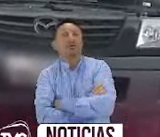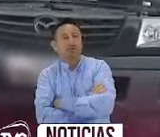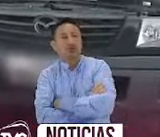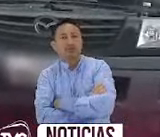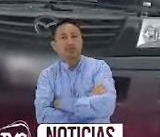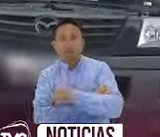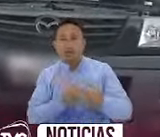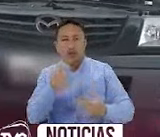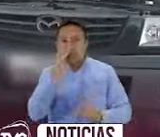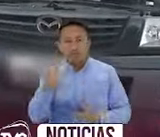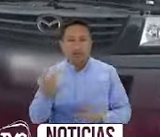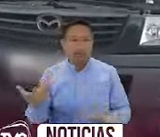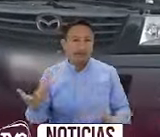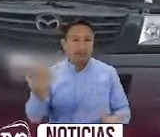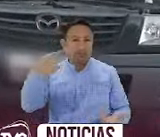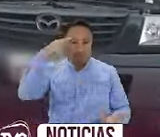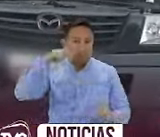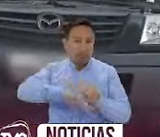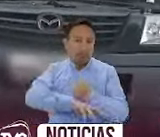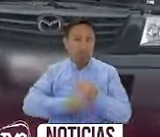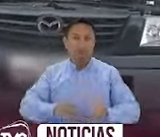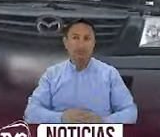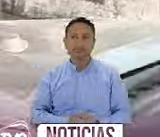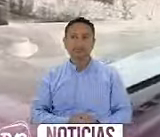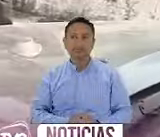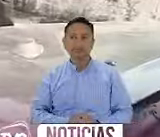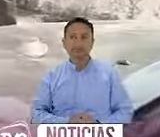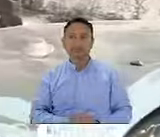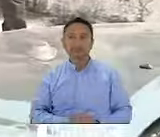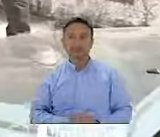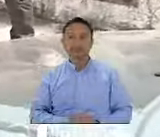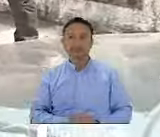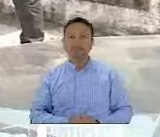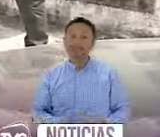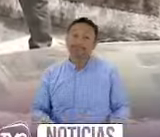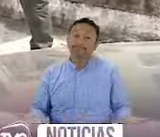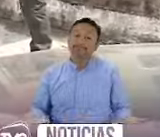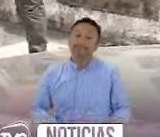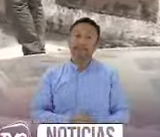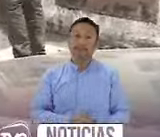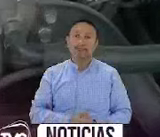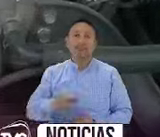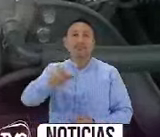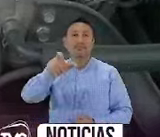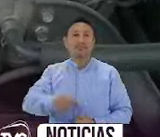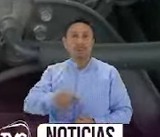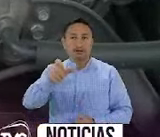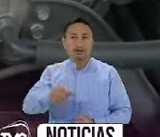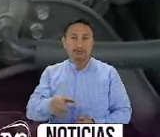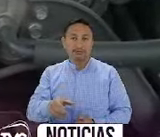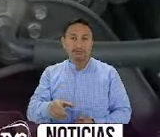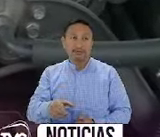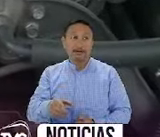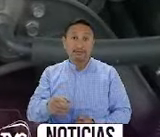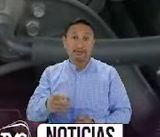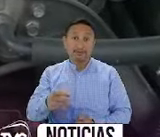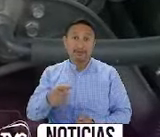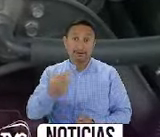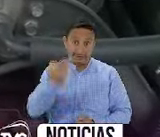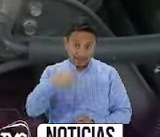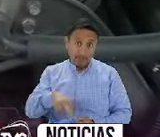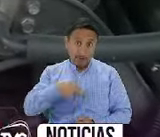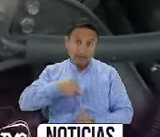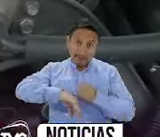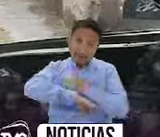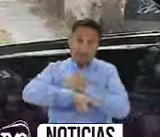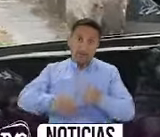ni me imaginé que nos iban a robar el vehículo. En mala hora para quienes ya han sido, o bueno, hemos sido víctimas de la delincuencia en el sector